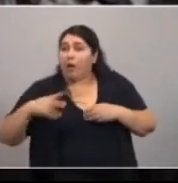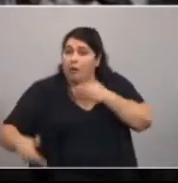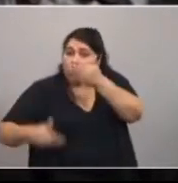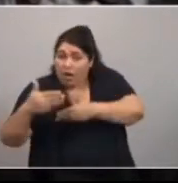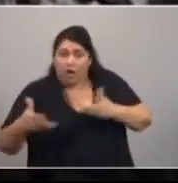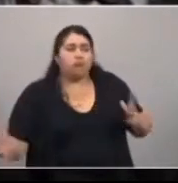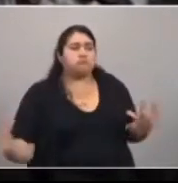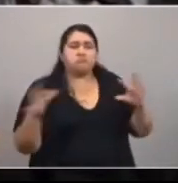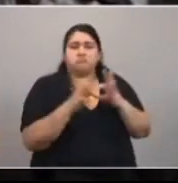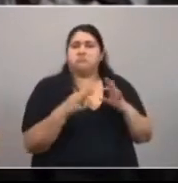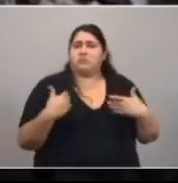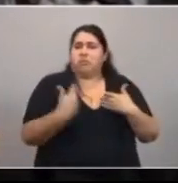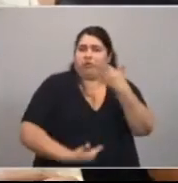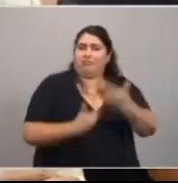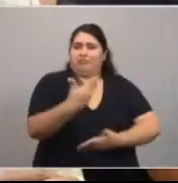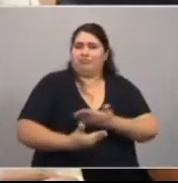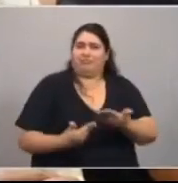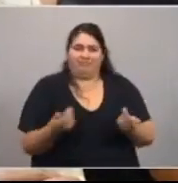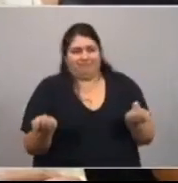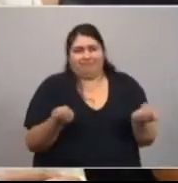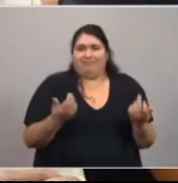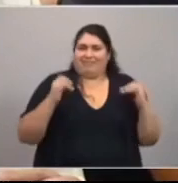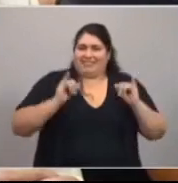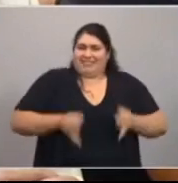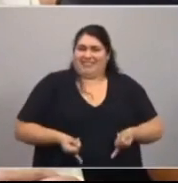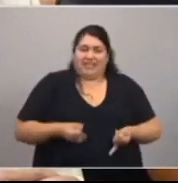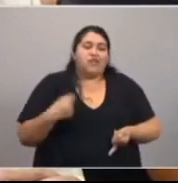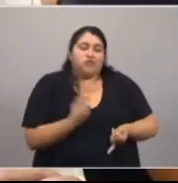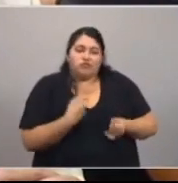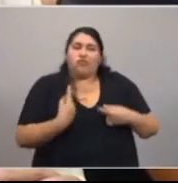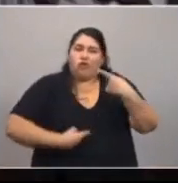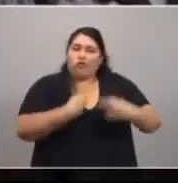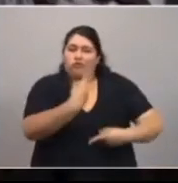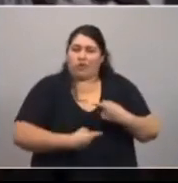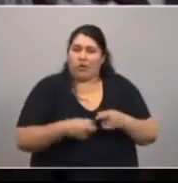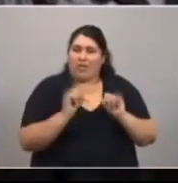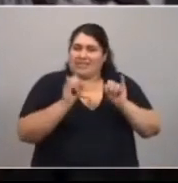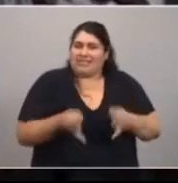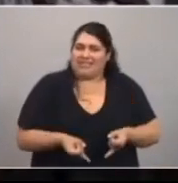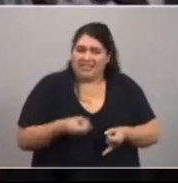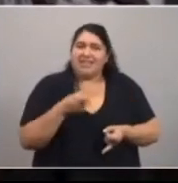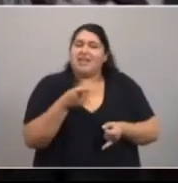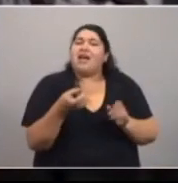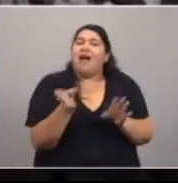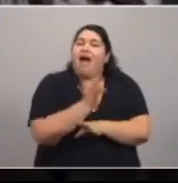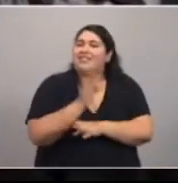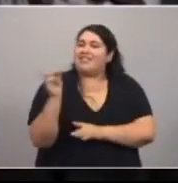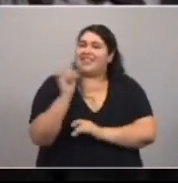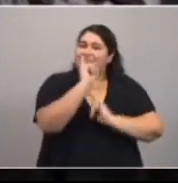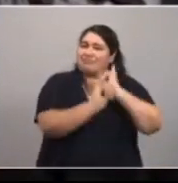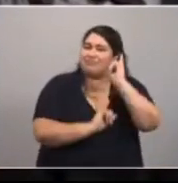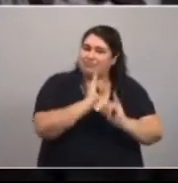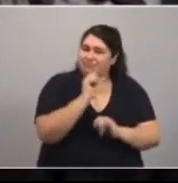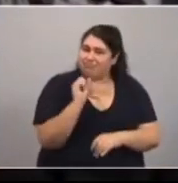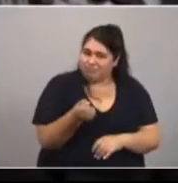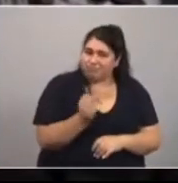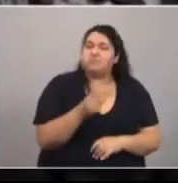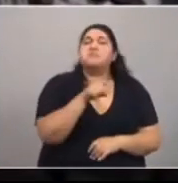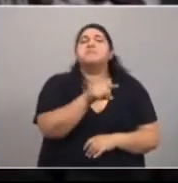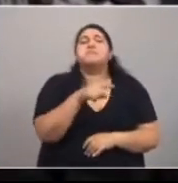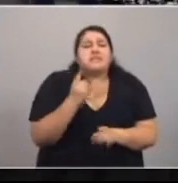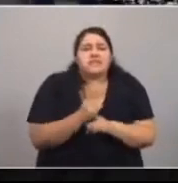solo va a crecer y va a contener a todos, como explicó Andrés, y lo hacemos con solidaridad, con sentido comunidad y poniendo en valor lo